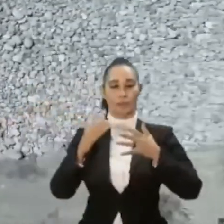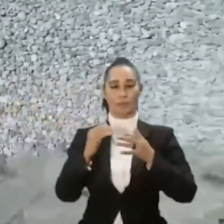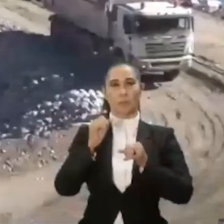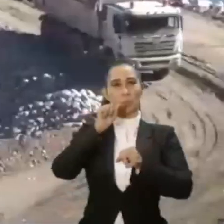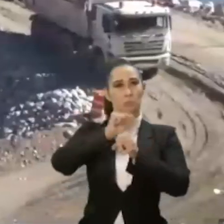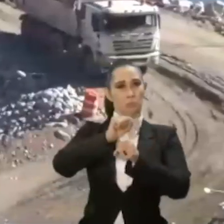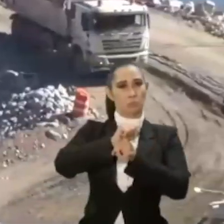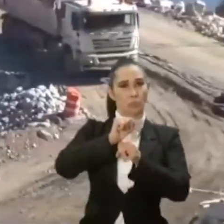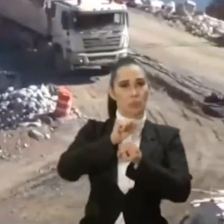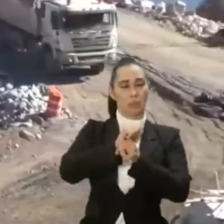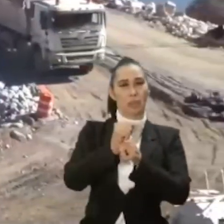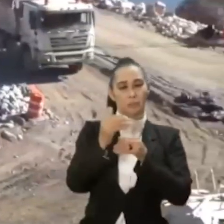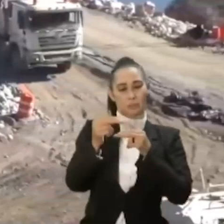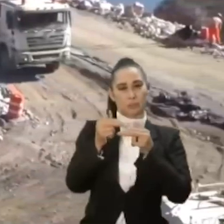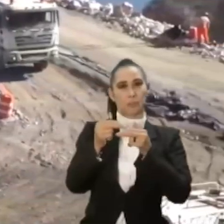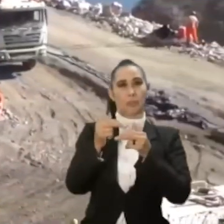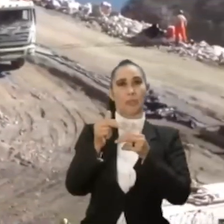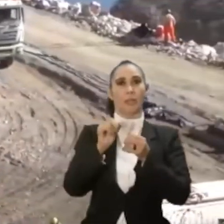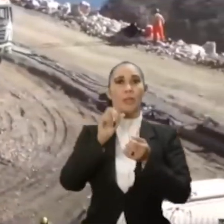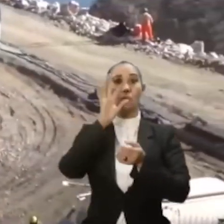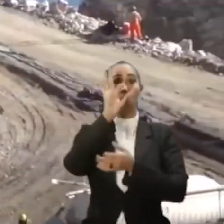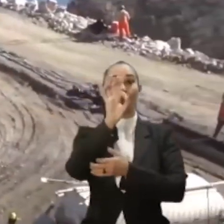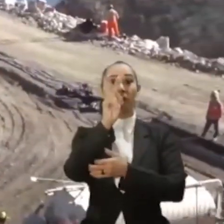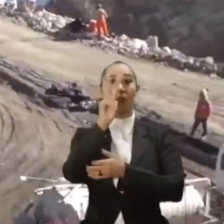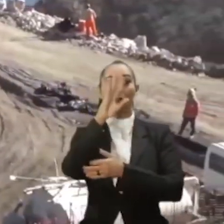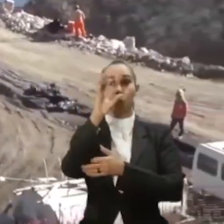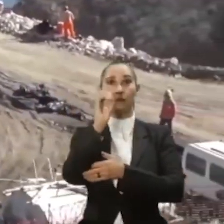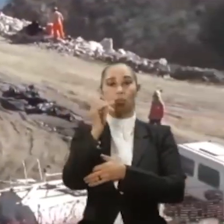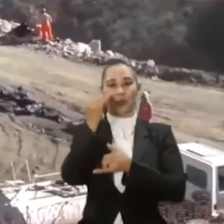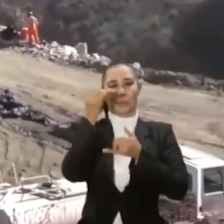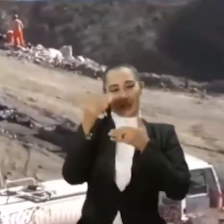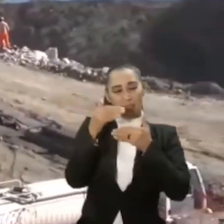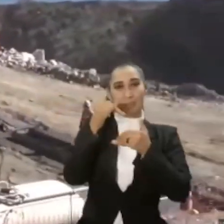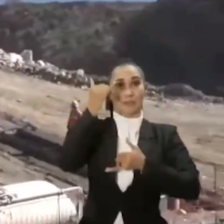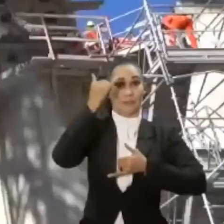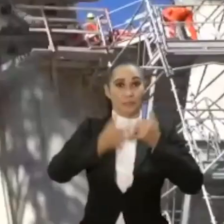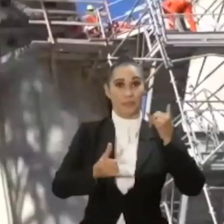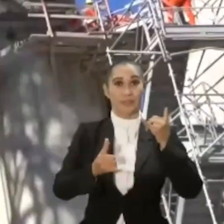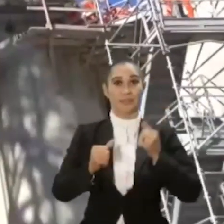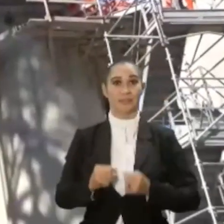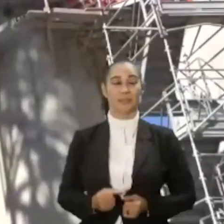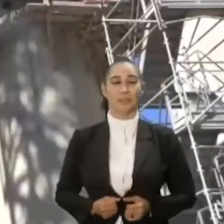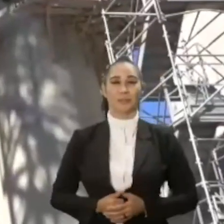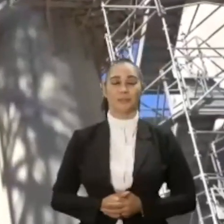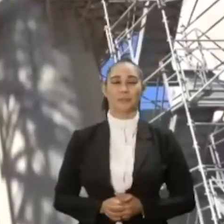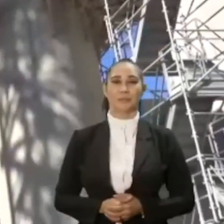en el 92% y a punto de ser concluida el próximo verano.